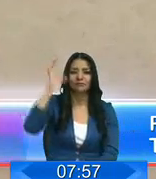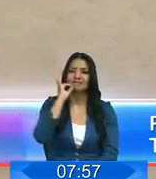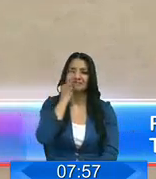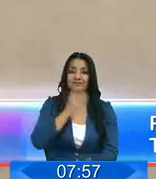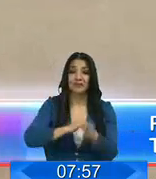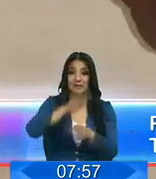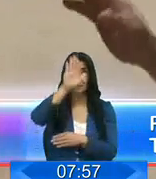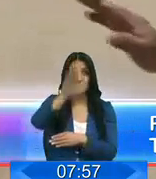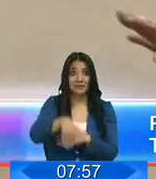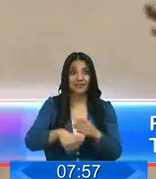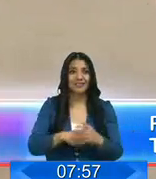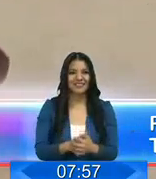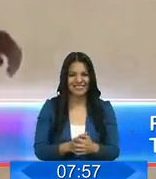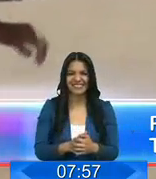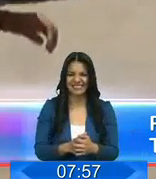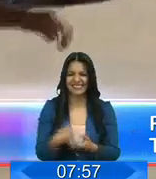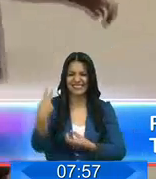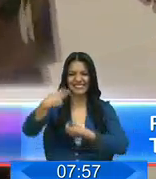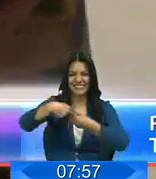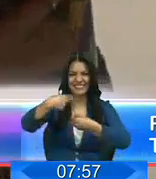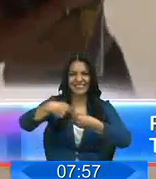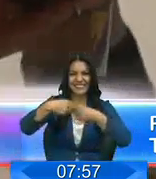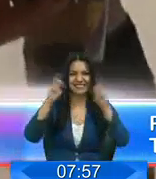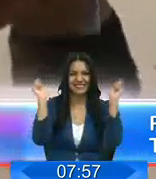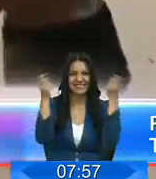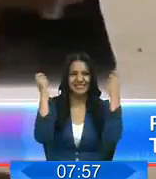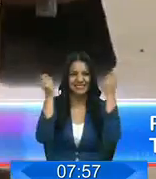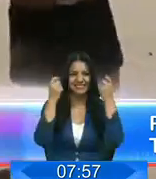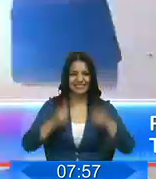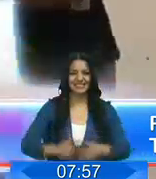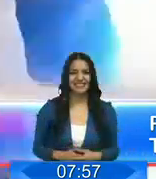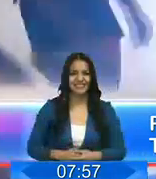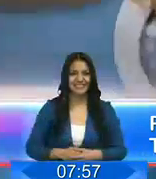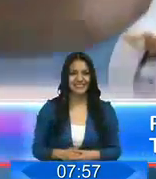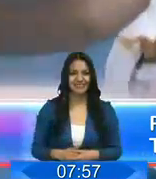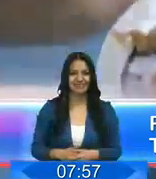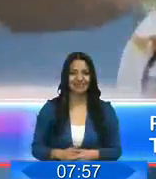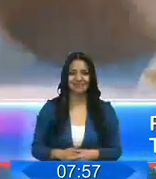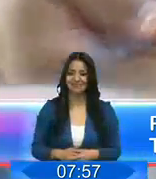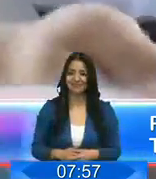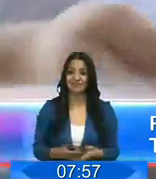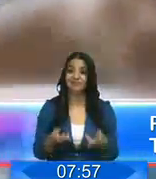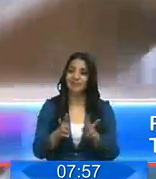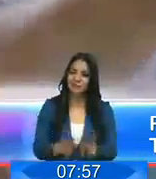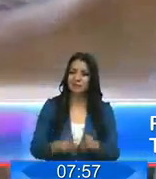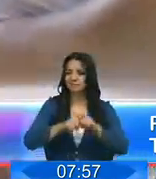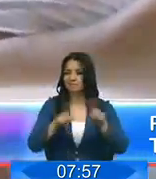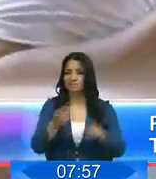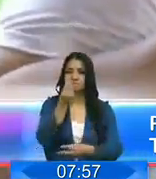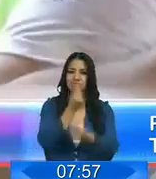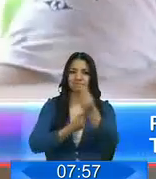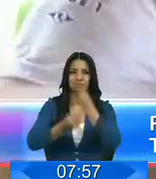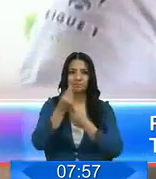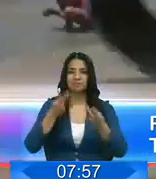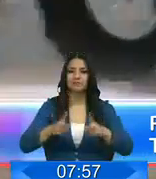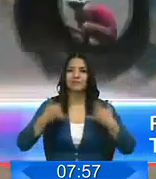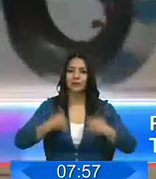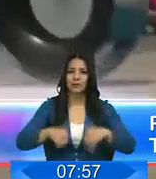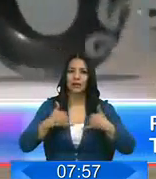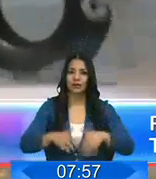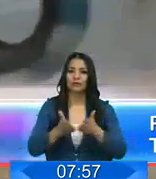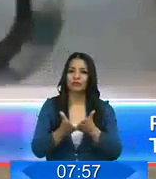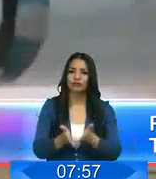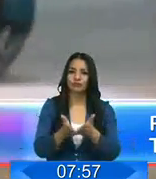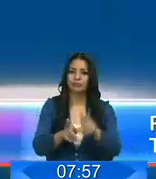invitamos a que vengan y participen de esta gran fiesta. Muy bien. Ofrece diversidad gastronómica y juegos acuáticos para